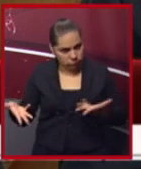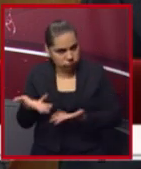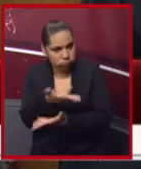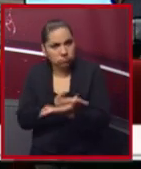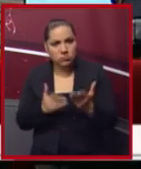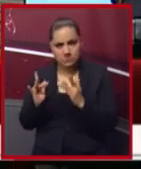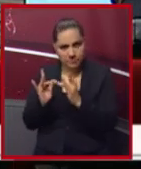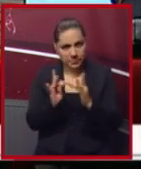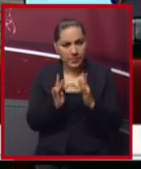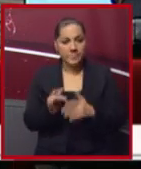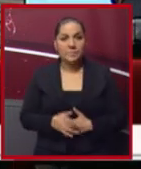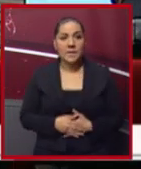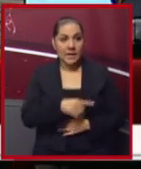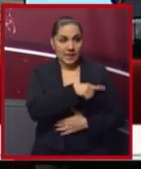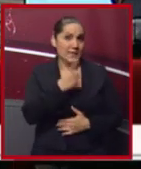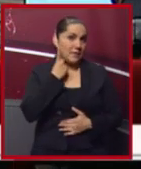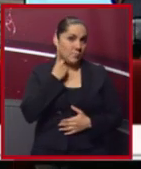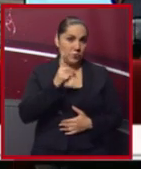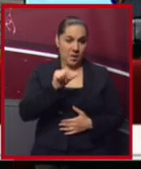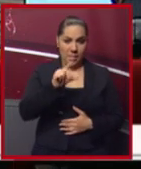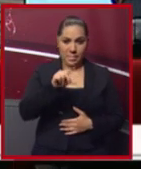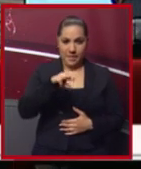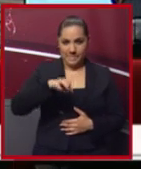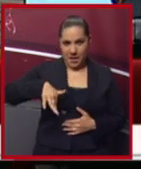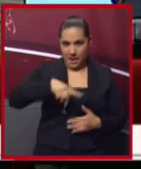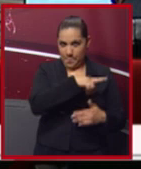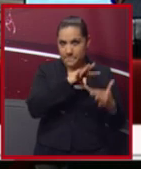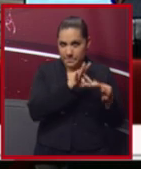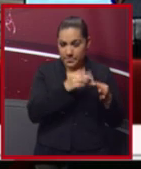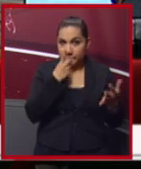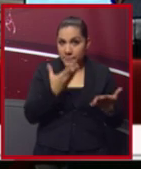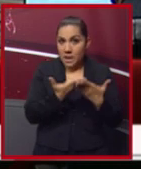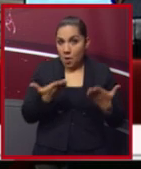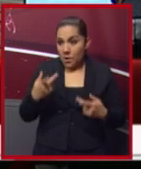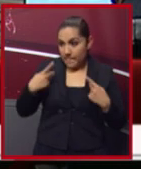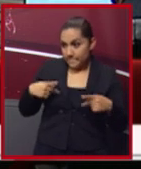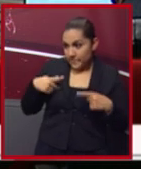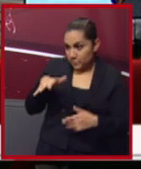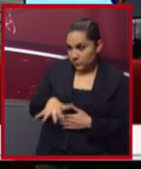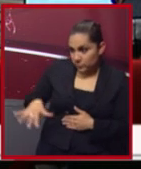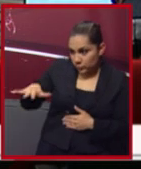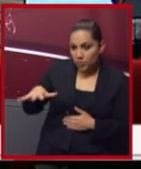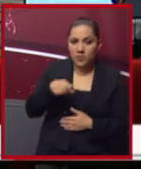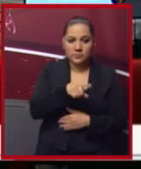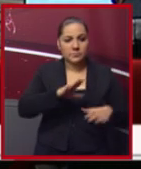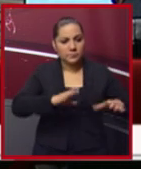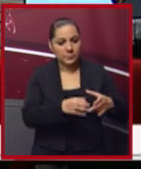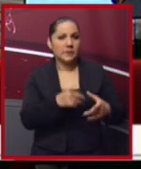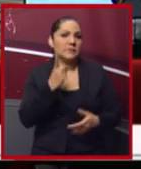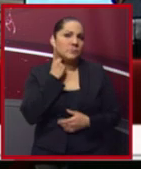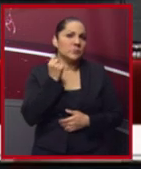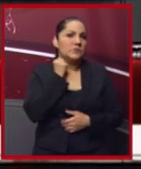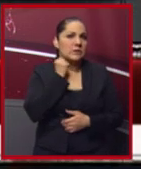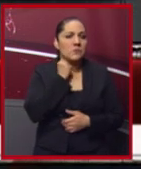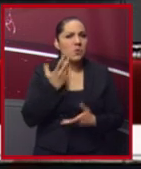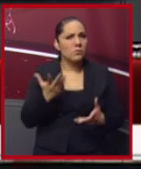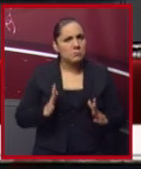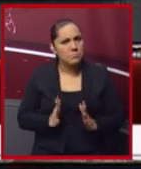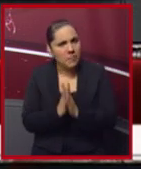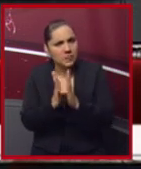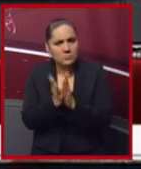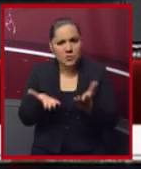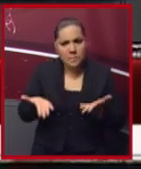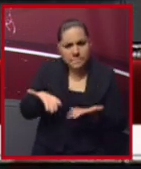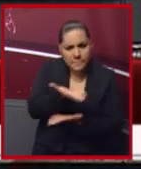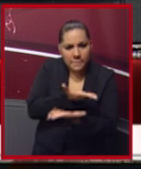Importante destacar esto último que decía el diputado Adame, la relación de los ciudadanos con el Congreso, democracia participativa, y de estas audiencias